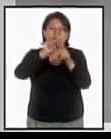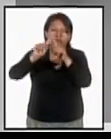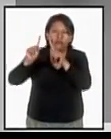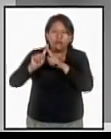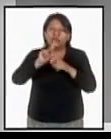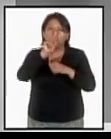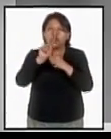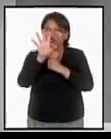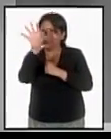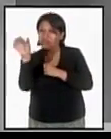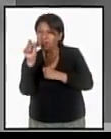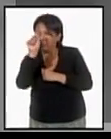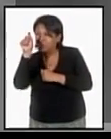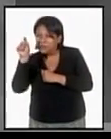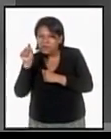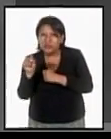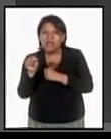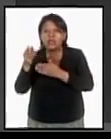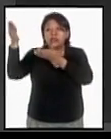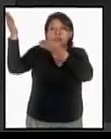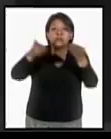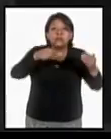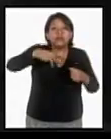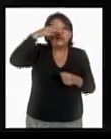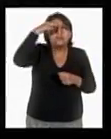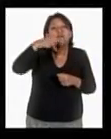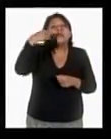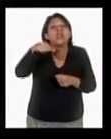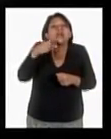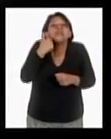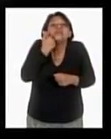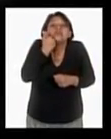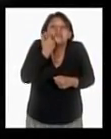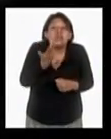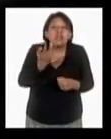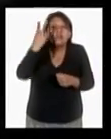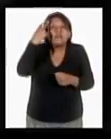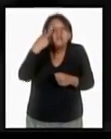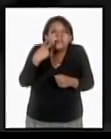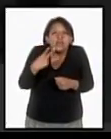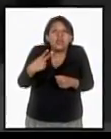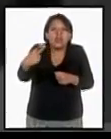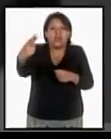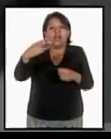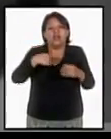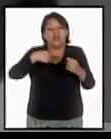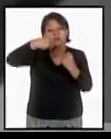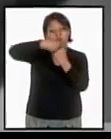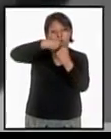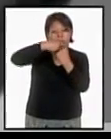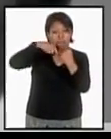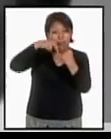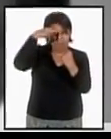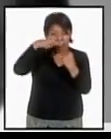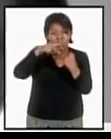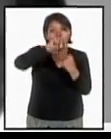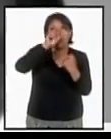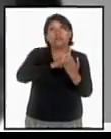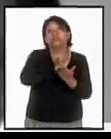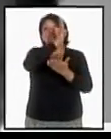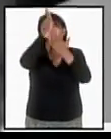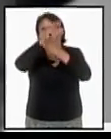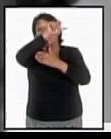otros del África han llegado a México con la intención de viajar más allá de nuestras fronteras. Muchos de